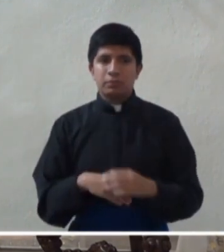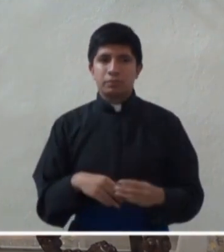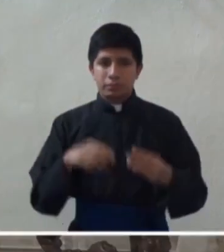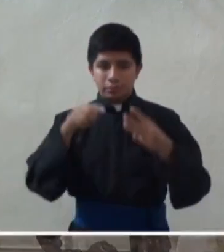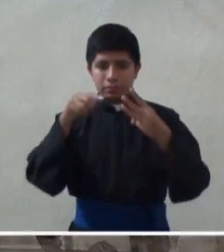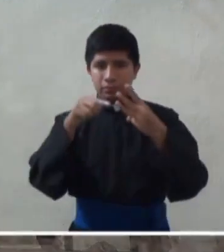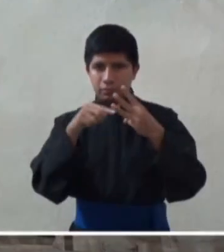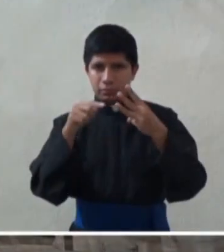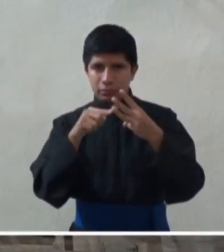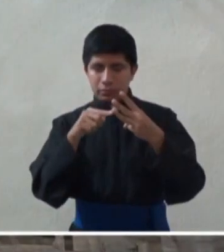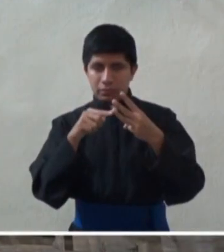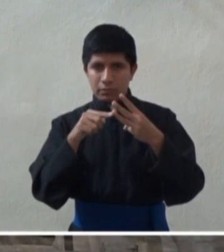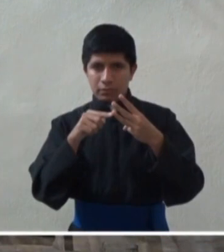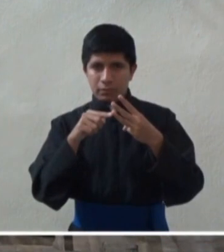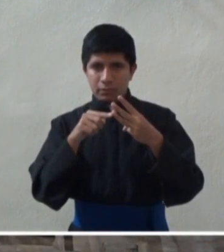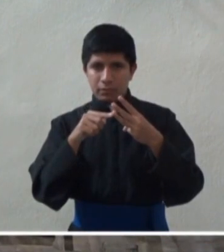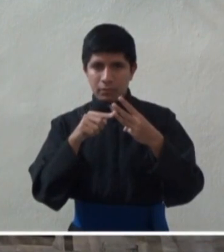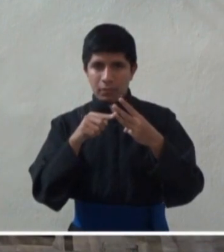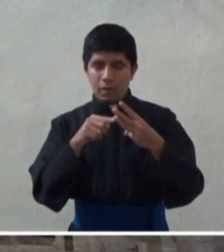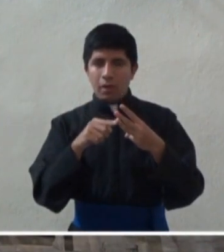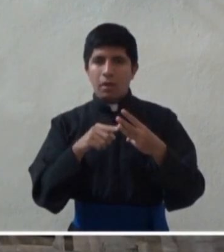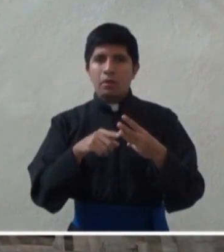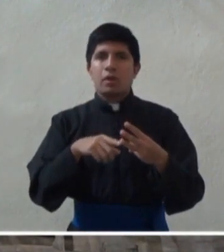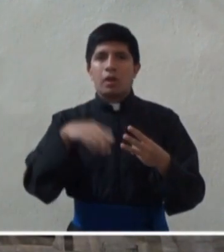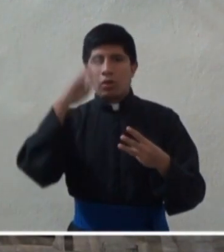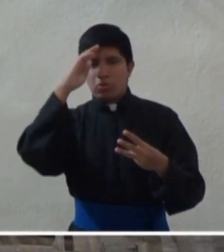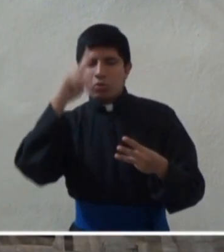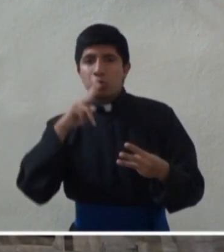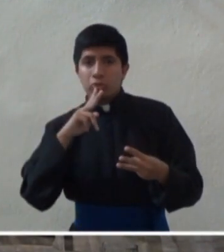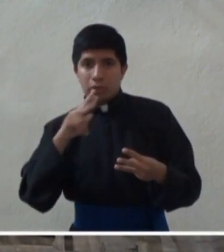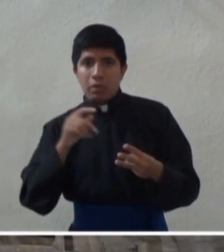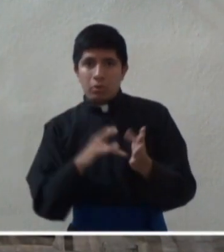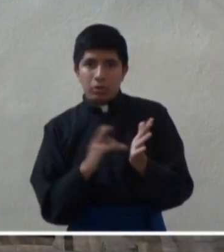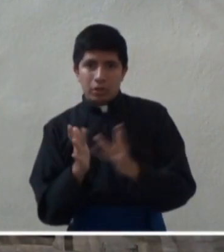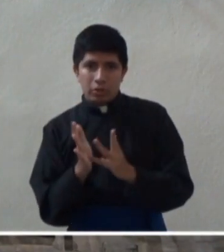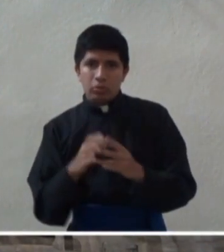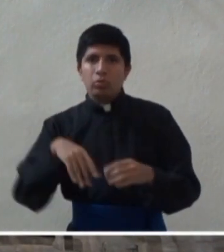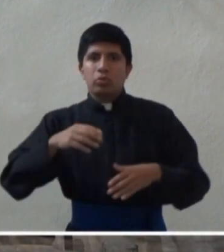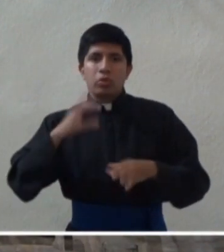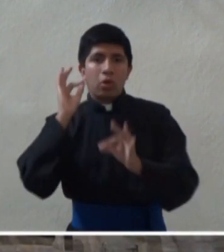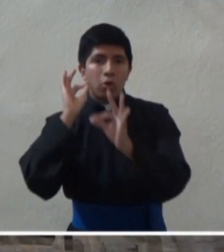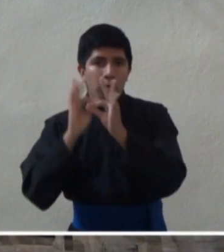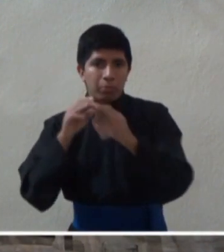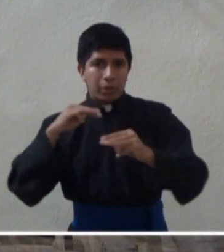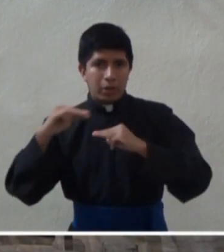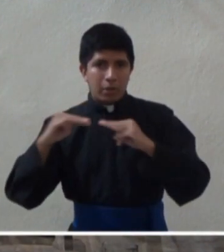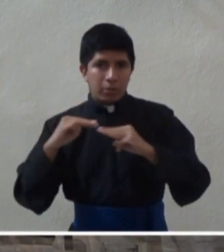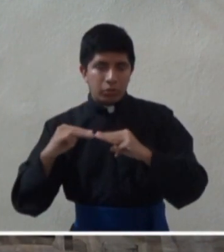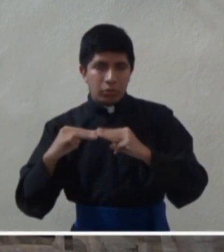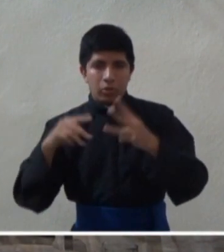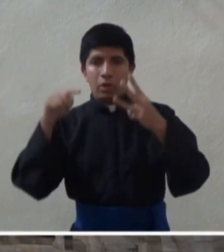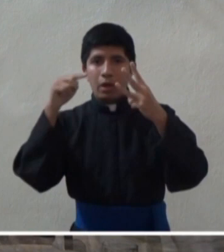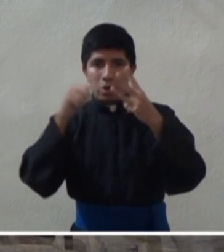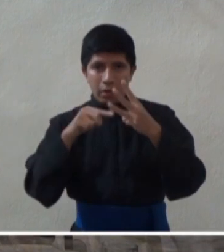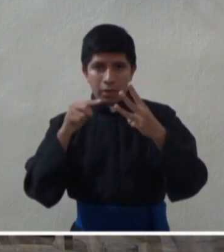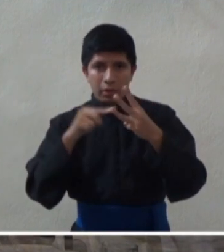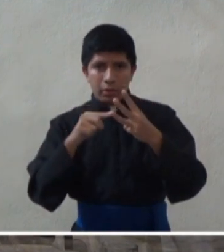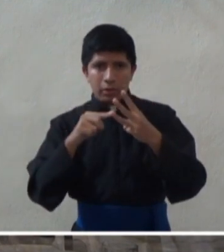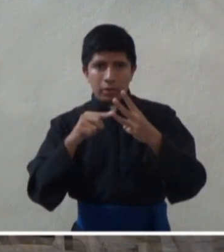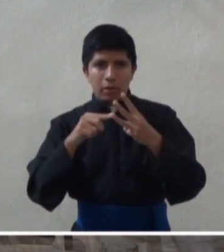implica precisamente el conocer la voz del Padre y saber discernir, dice el Papa, es